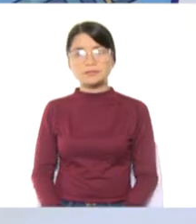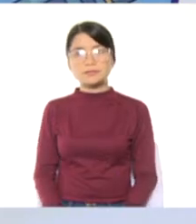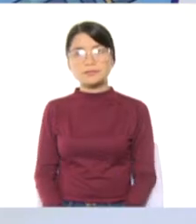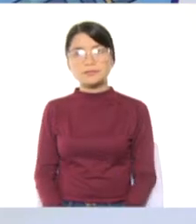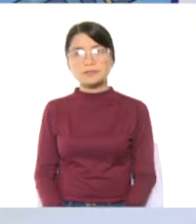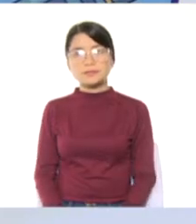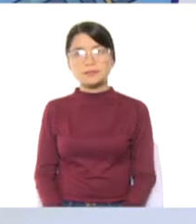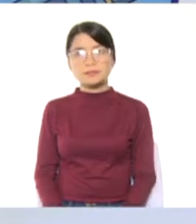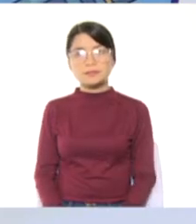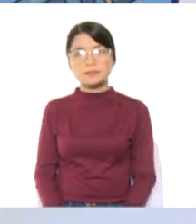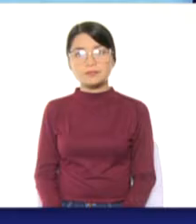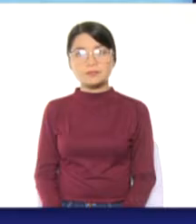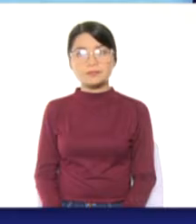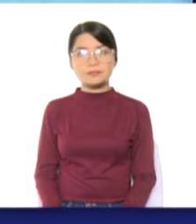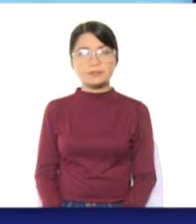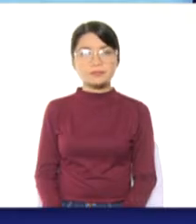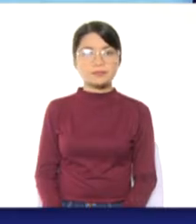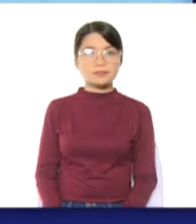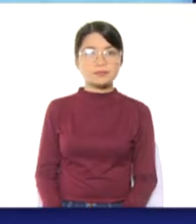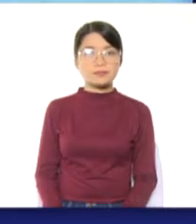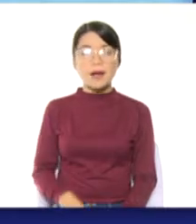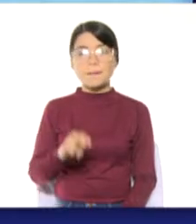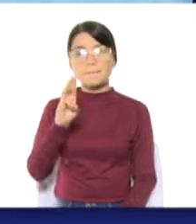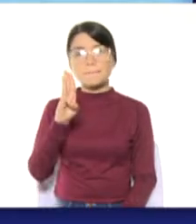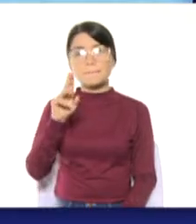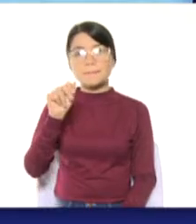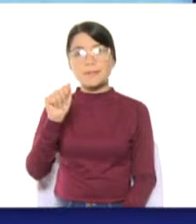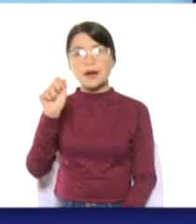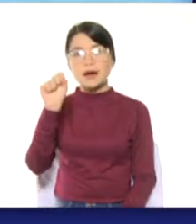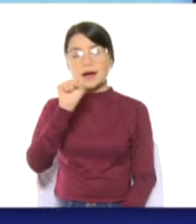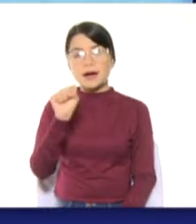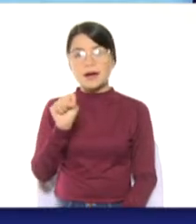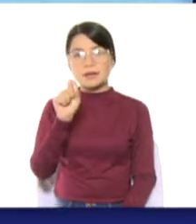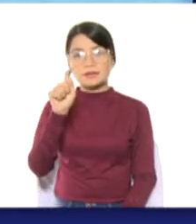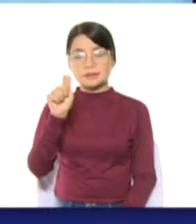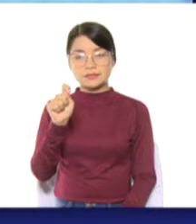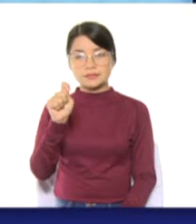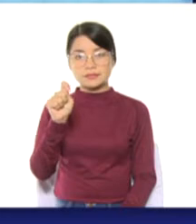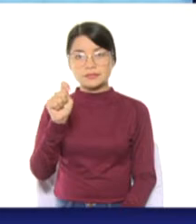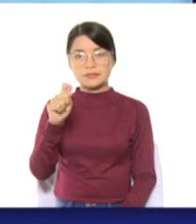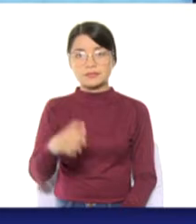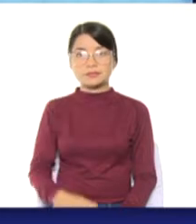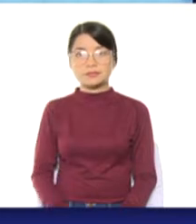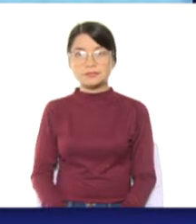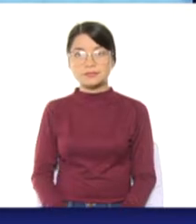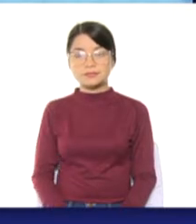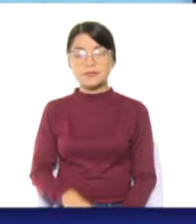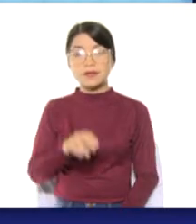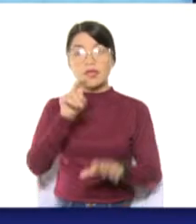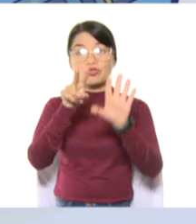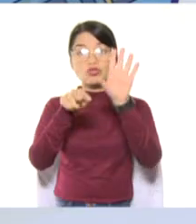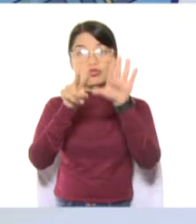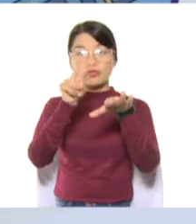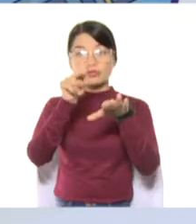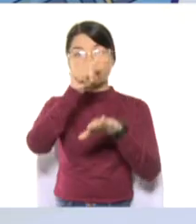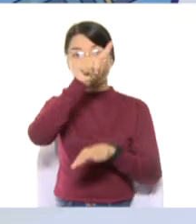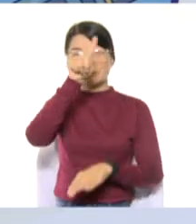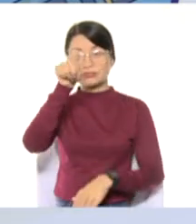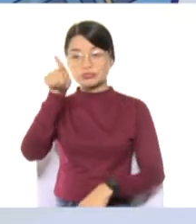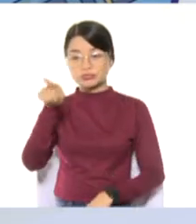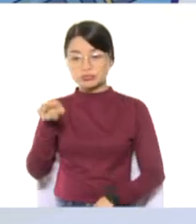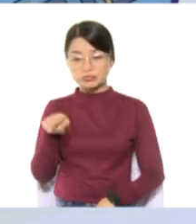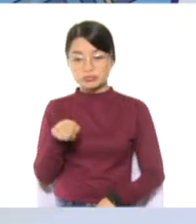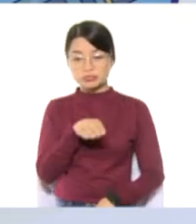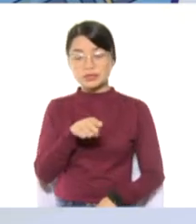la parte donde dice pass, que estamos hablando desde la primera mitad de las 12 a las 6, ¿ok? Para poder leer la hora. Recuerden,